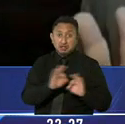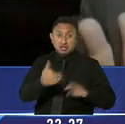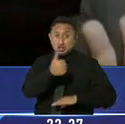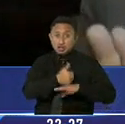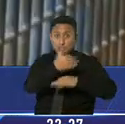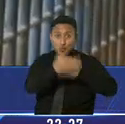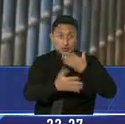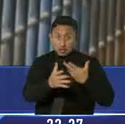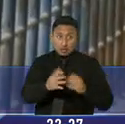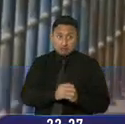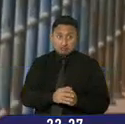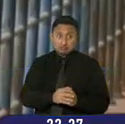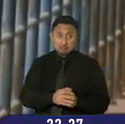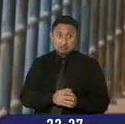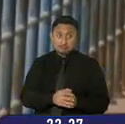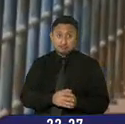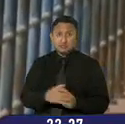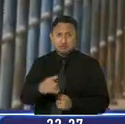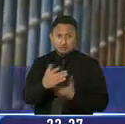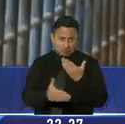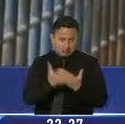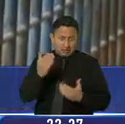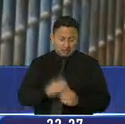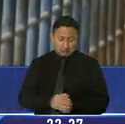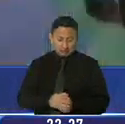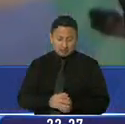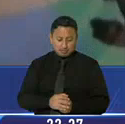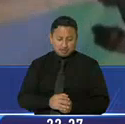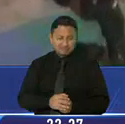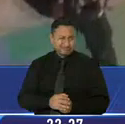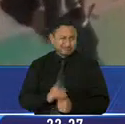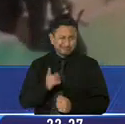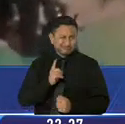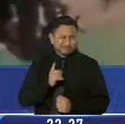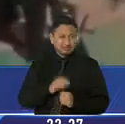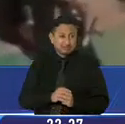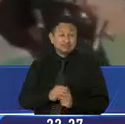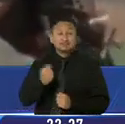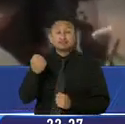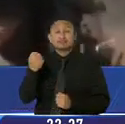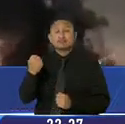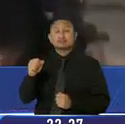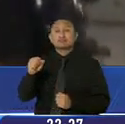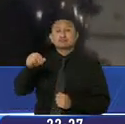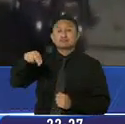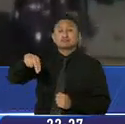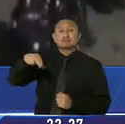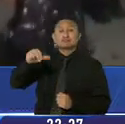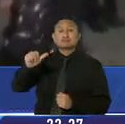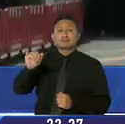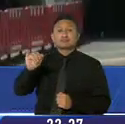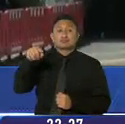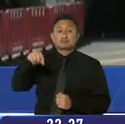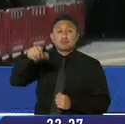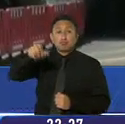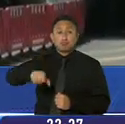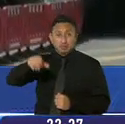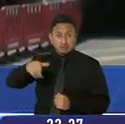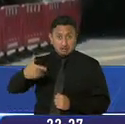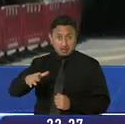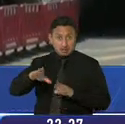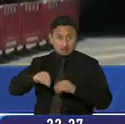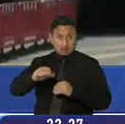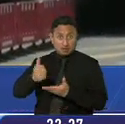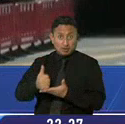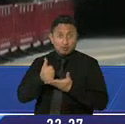Aunque suena sencillo, la situación resulta más compleja. El SNAI explica que el trabajo para que privados de libertad se acojan a dichos beneficios pasa por una